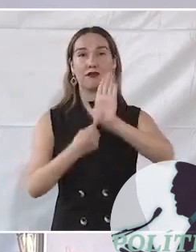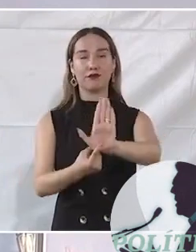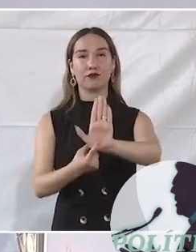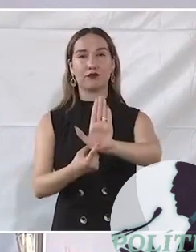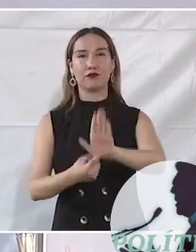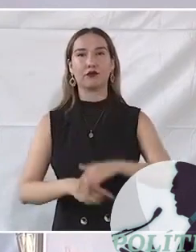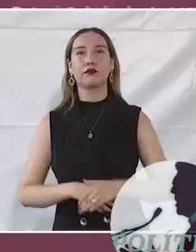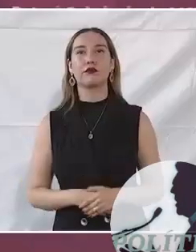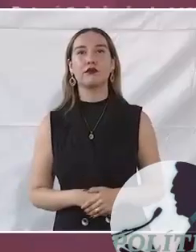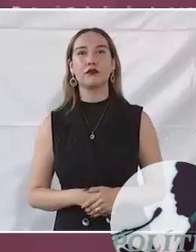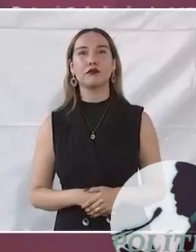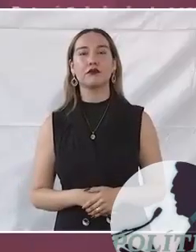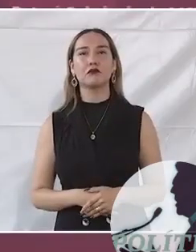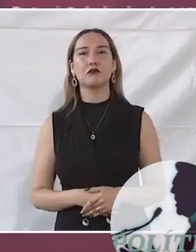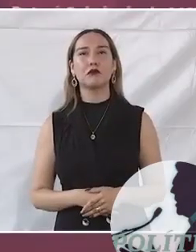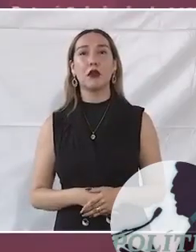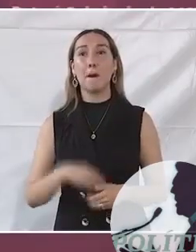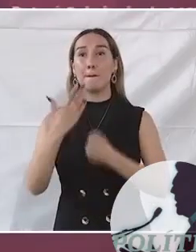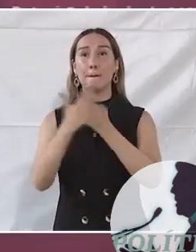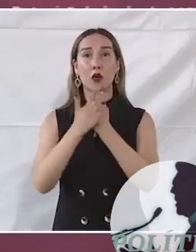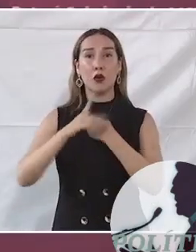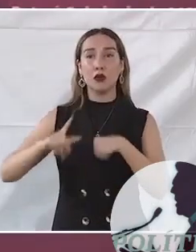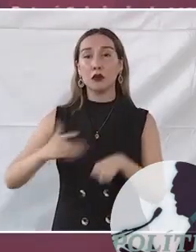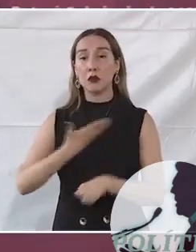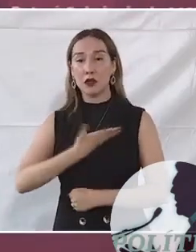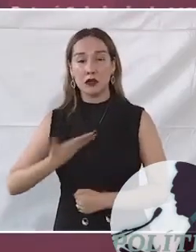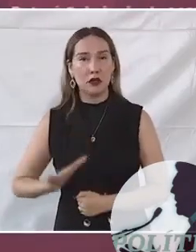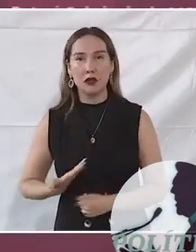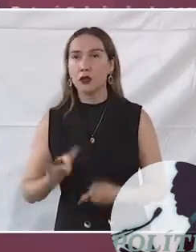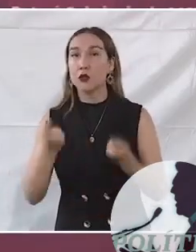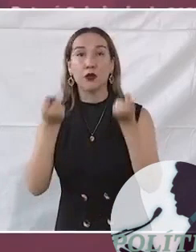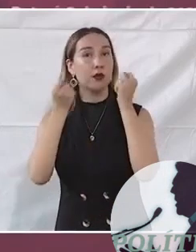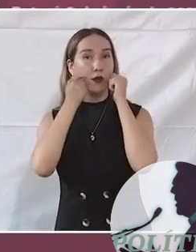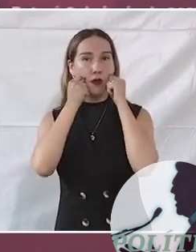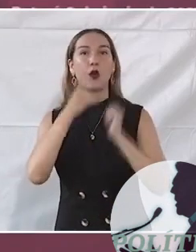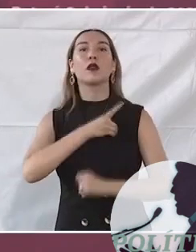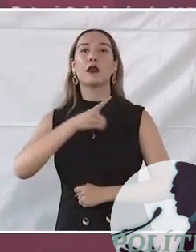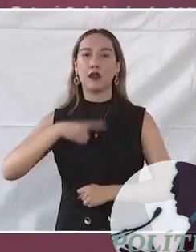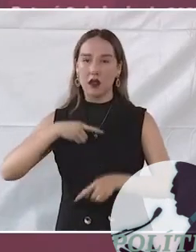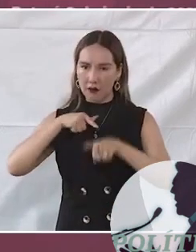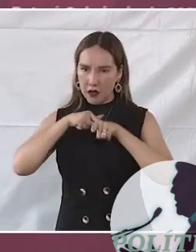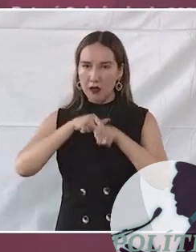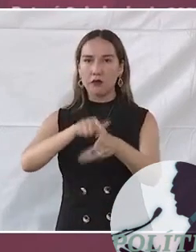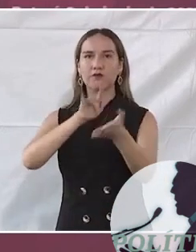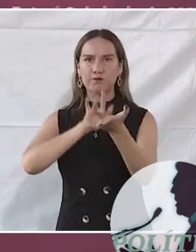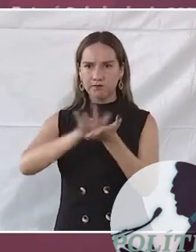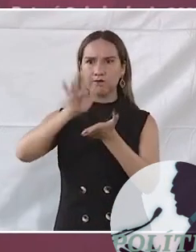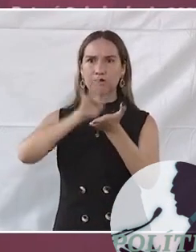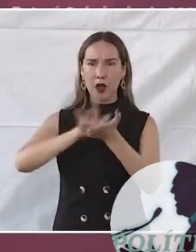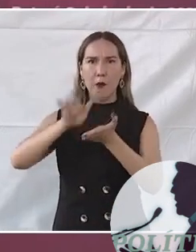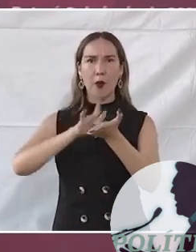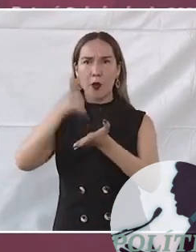la presidencia, tienen que seguir otorgando ese apoyo a los